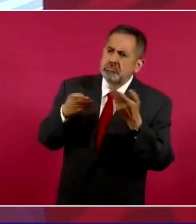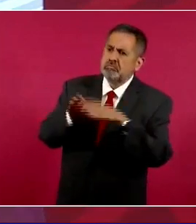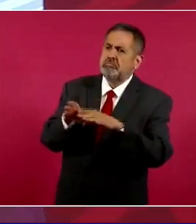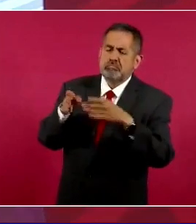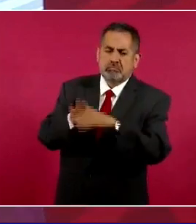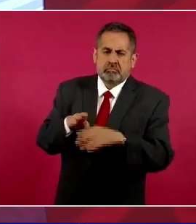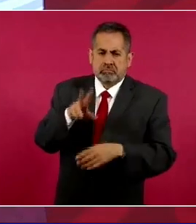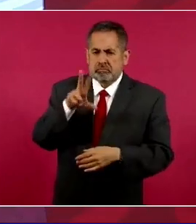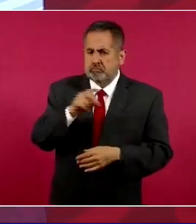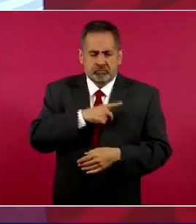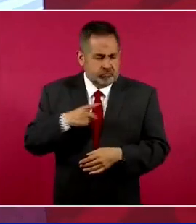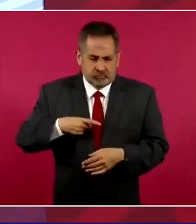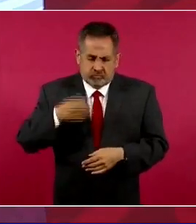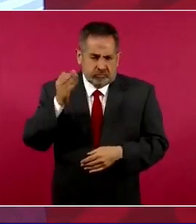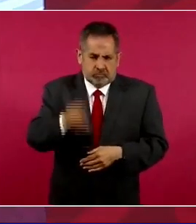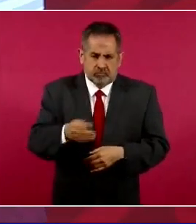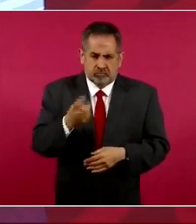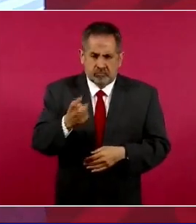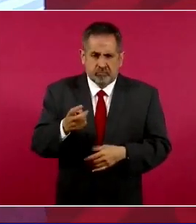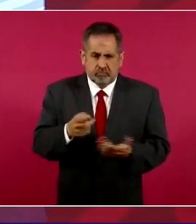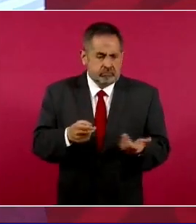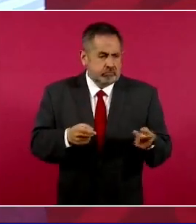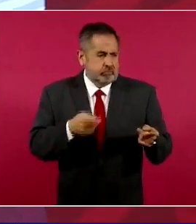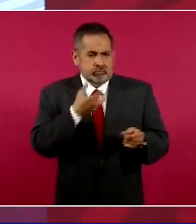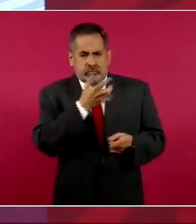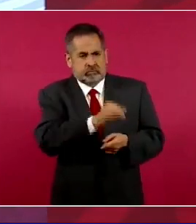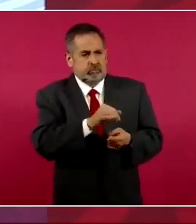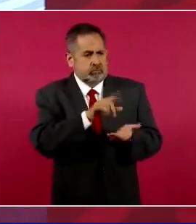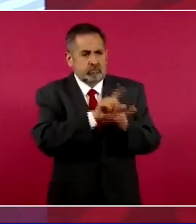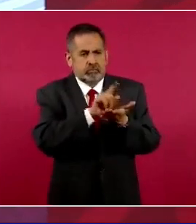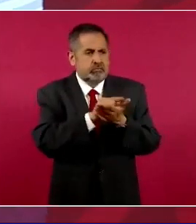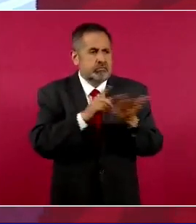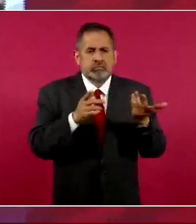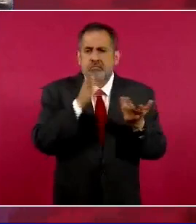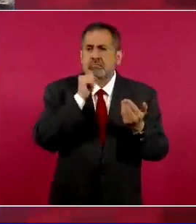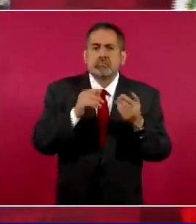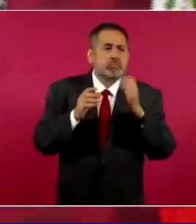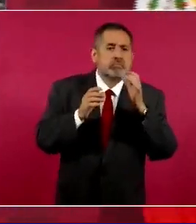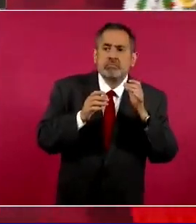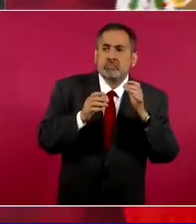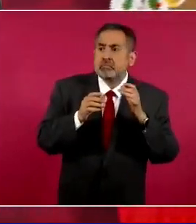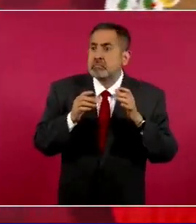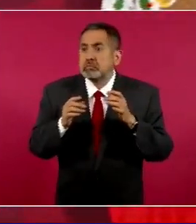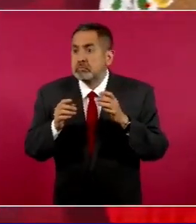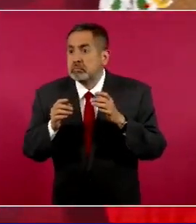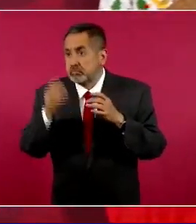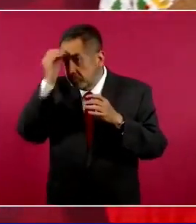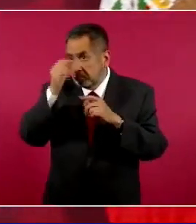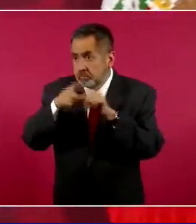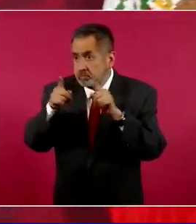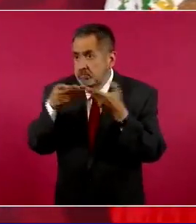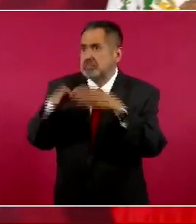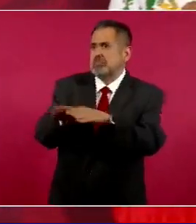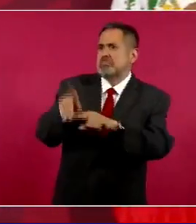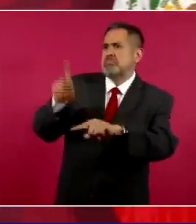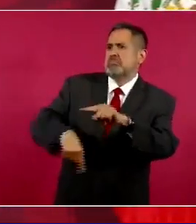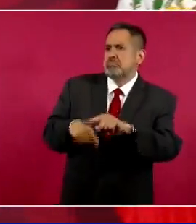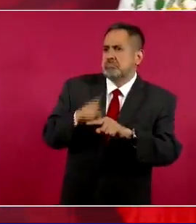Y dije que no aceptaba yo ese comportamiento de las empresas de comunicación,